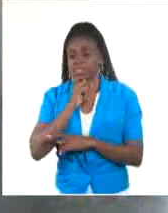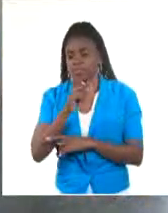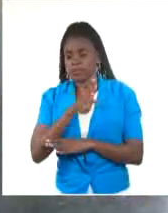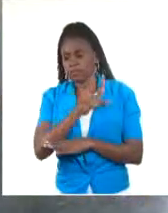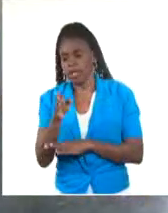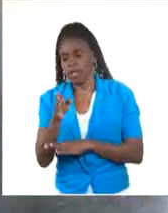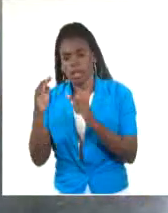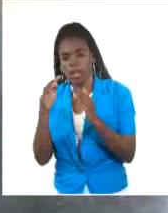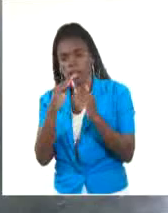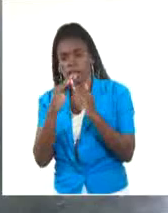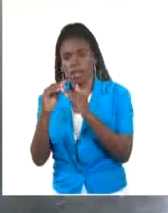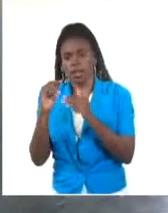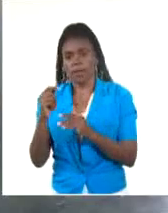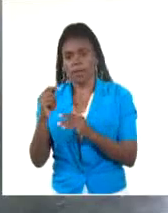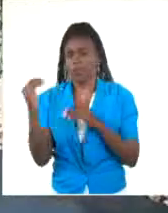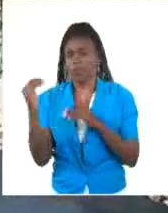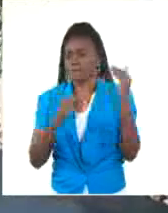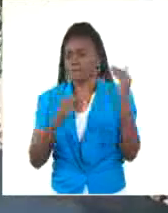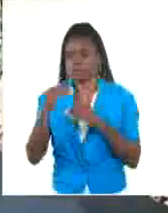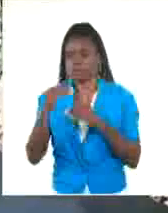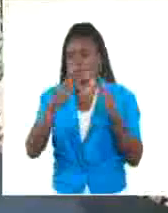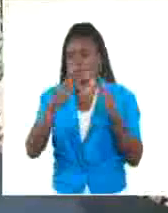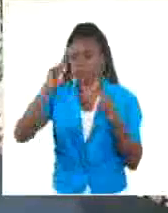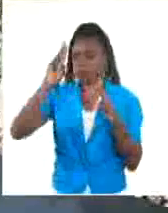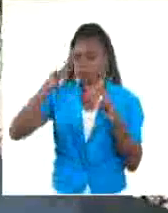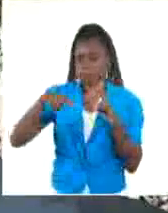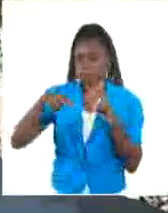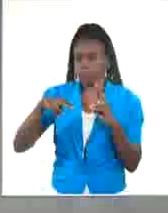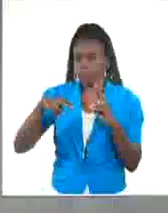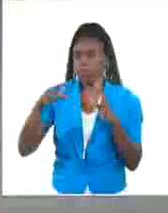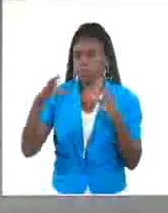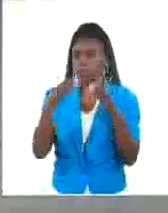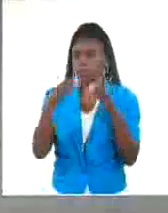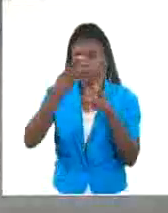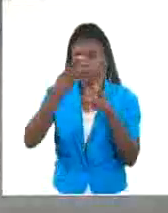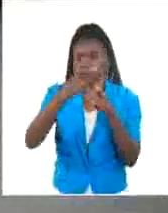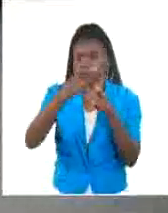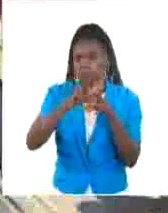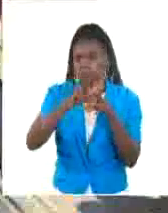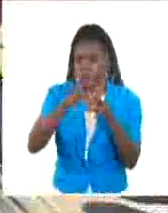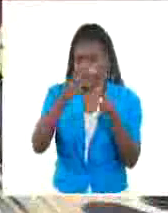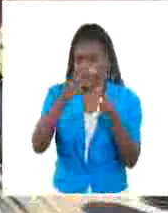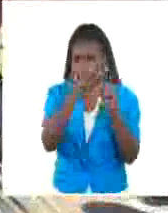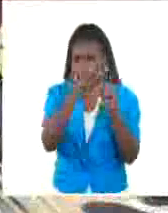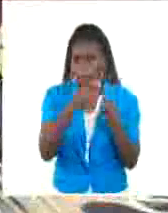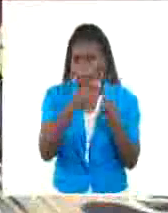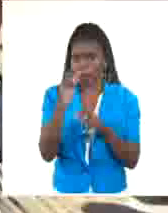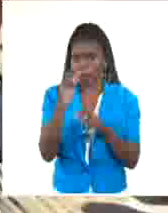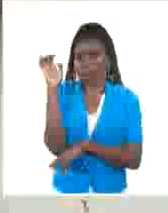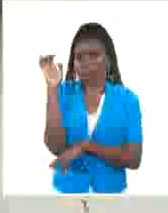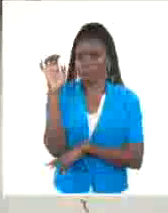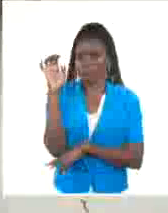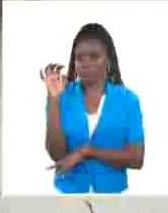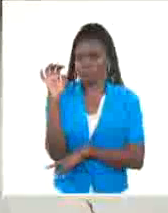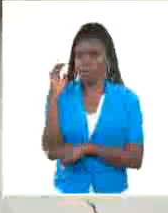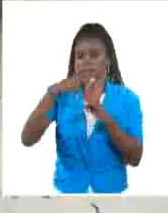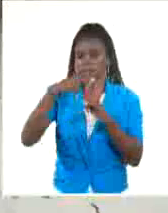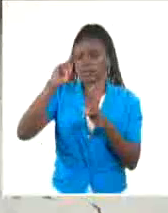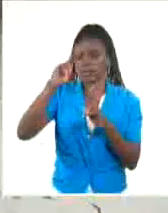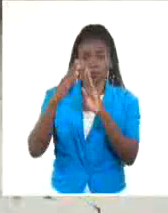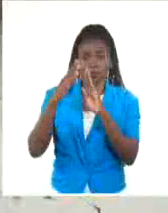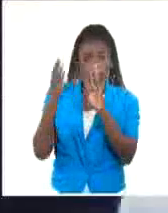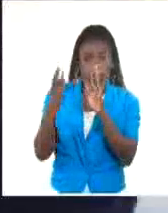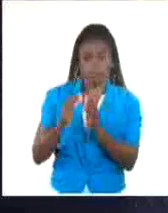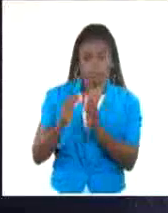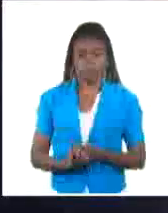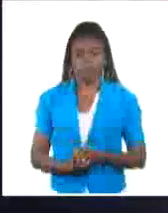el recorrido participan compañías del patio como Carpandilla, Teatro Guiñol de Guantánamo, Títeres Corpus, La Barca y Teatro de la Totalidad.